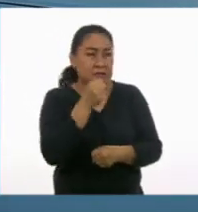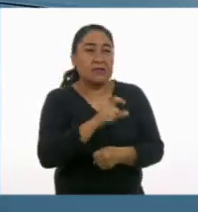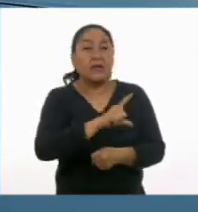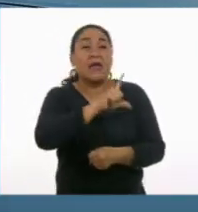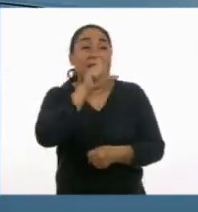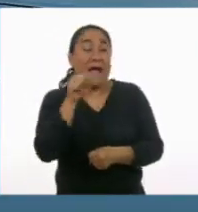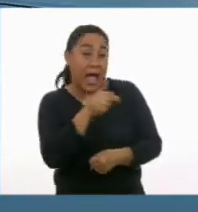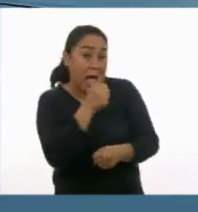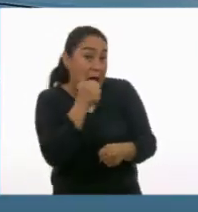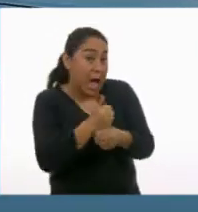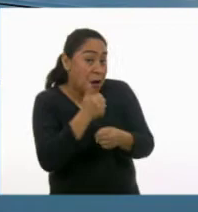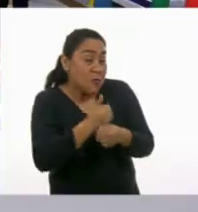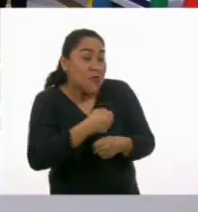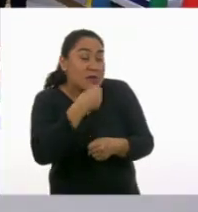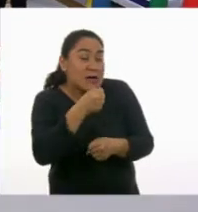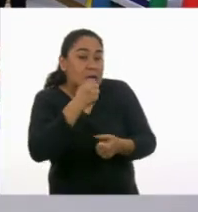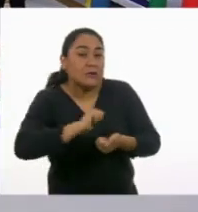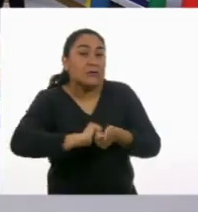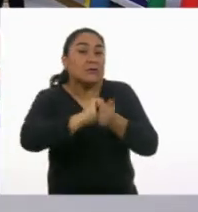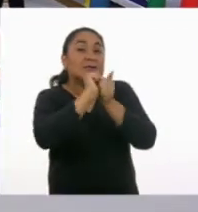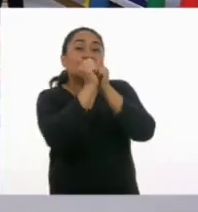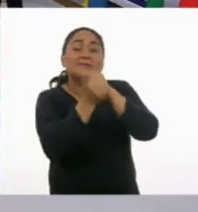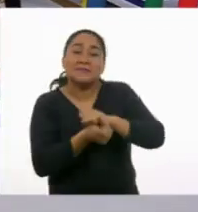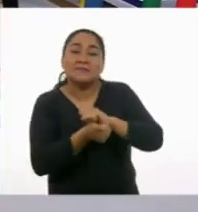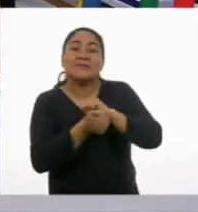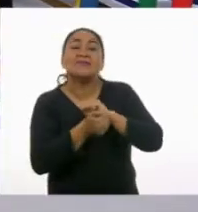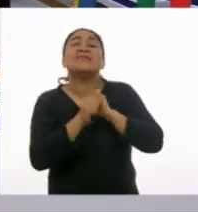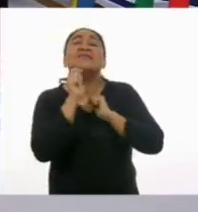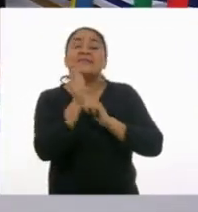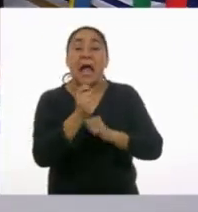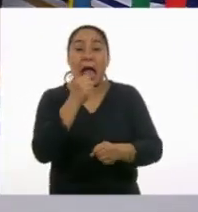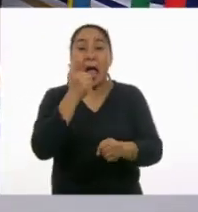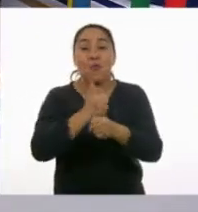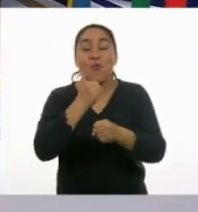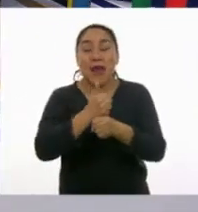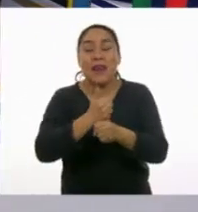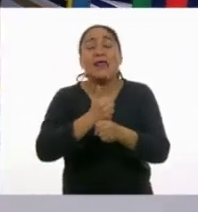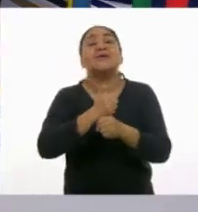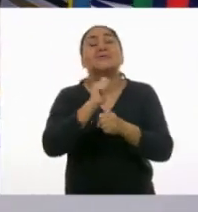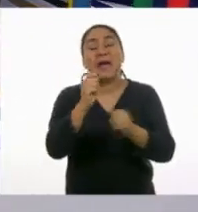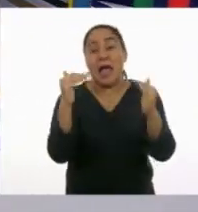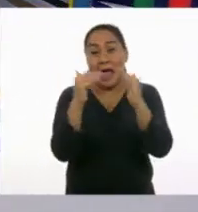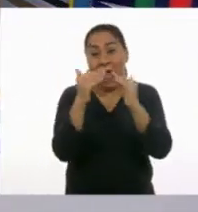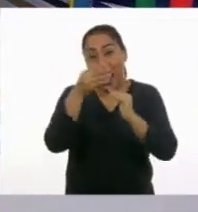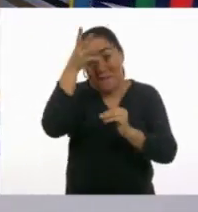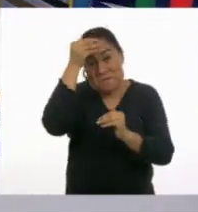entonces esta abuelita se va a convertir en la abuelita de Aprende en Casa de los Niños y las Niñas.